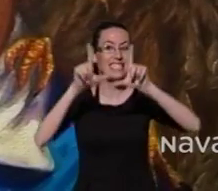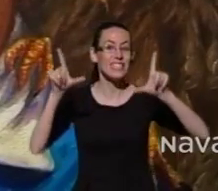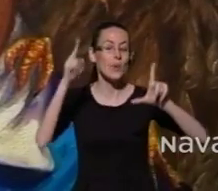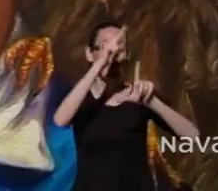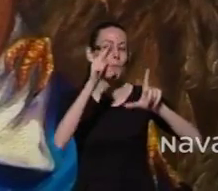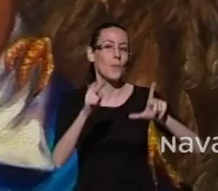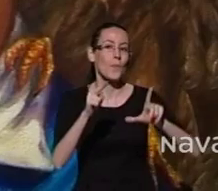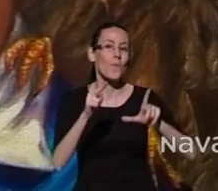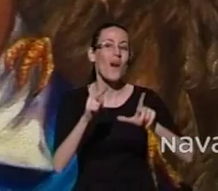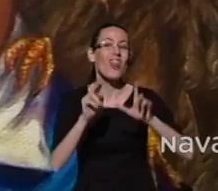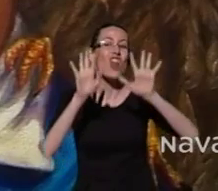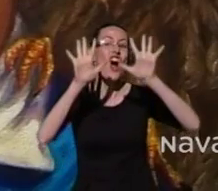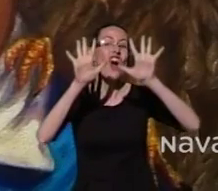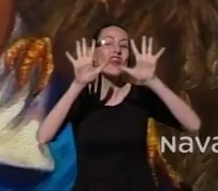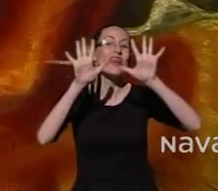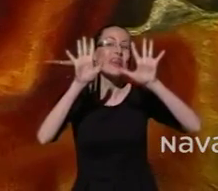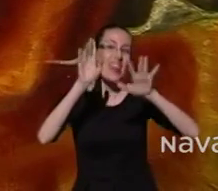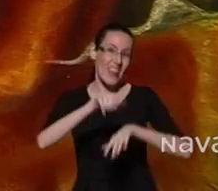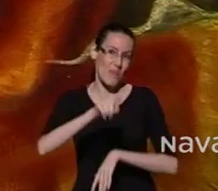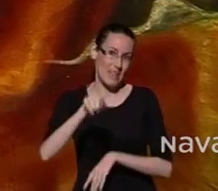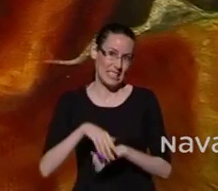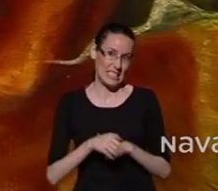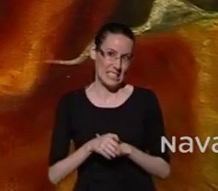en hacerlo. ¿10 meses? 10 meses. Desde que